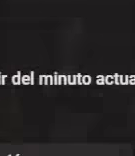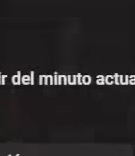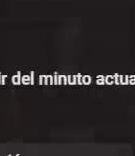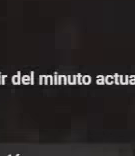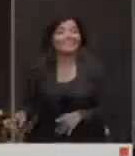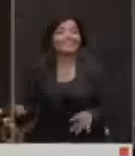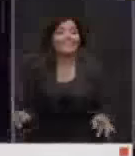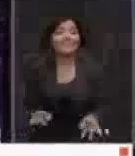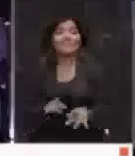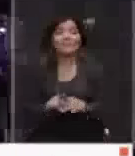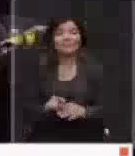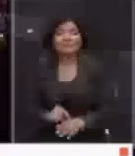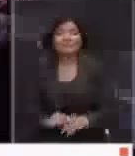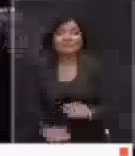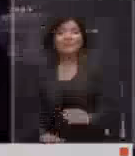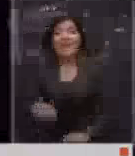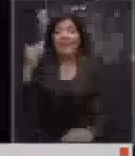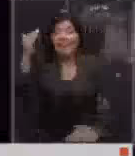es